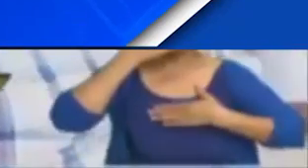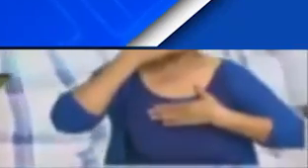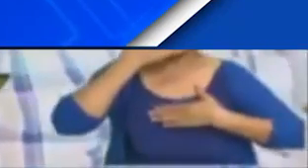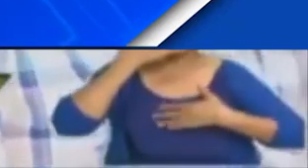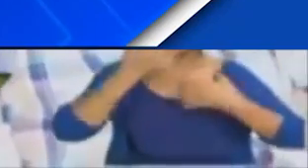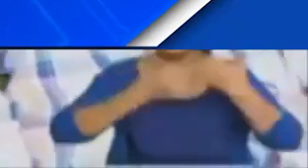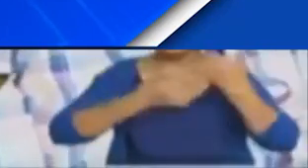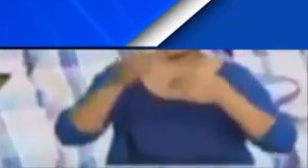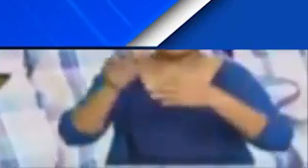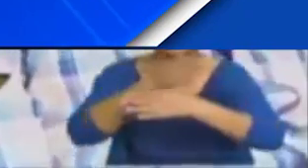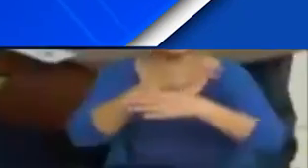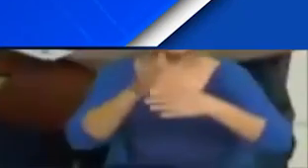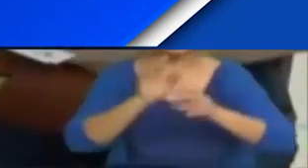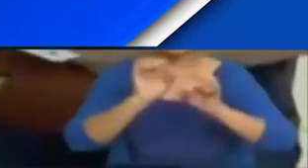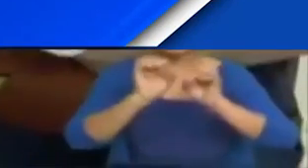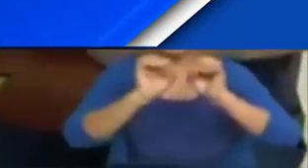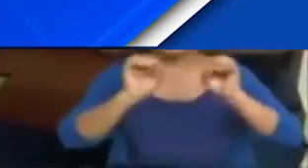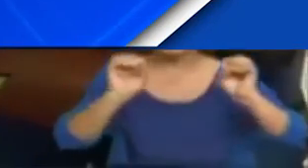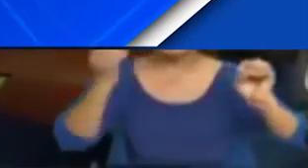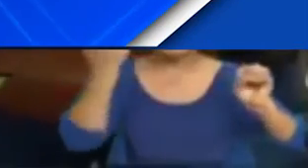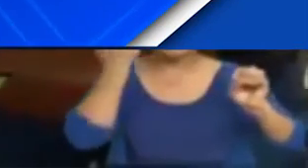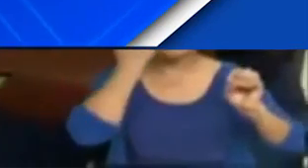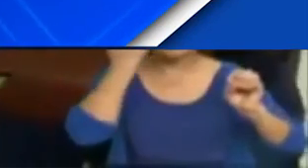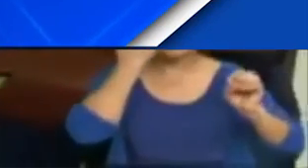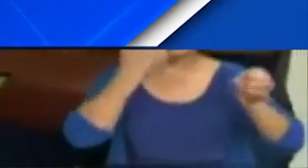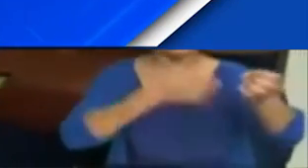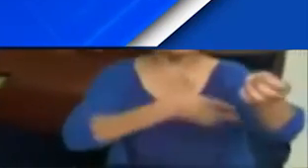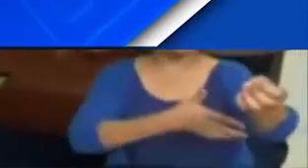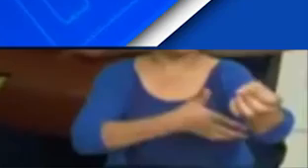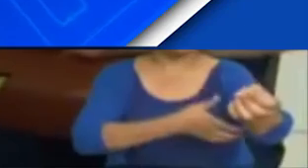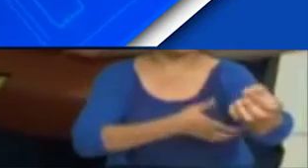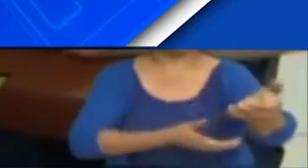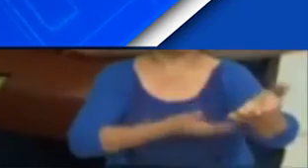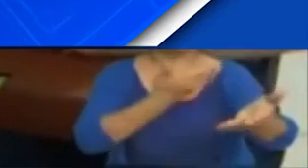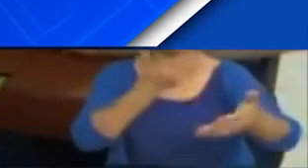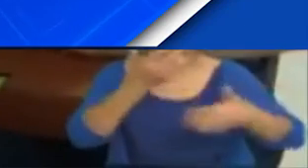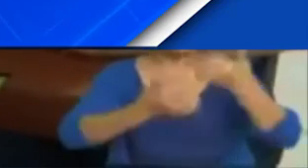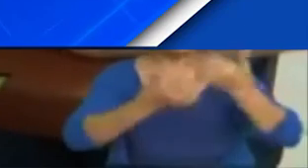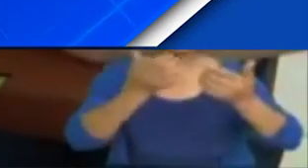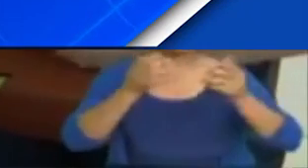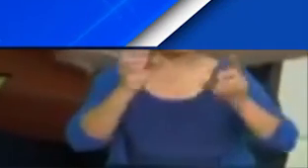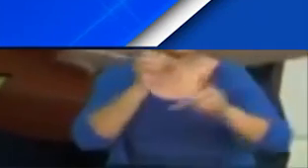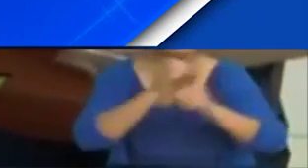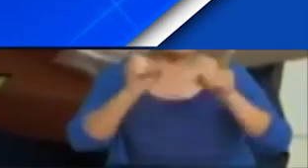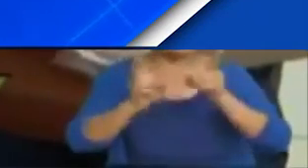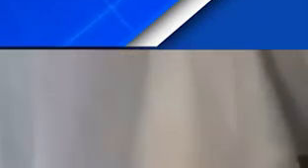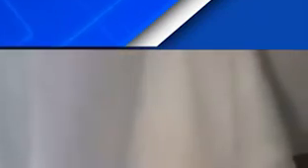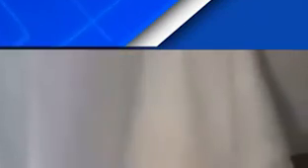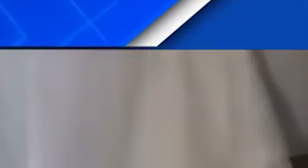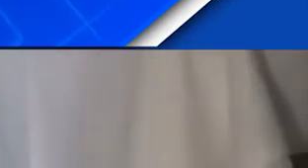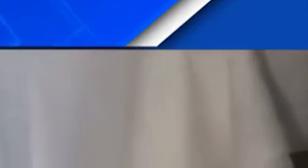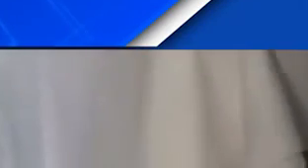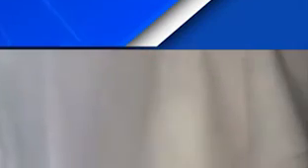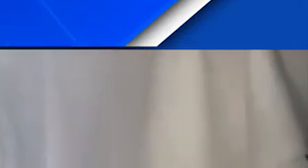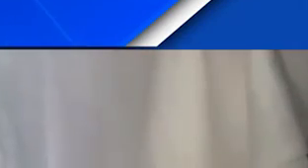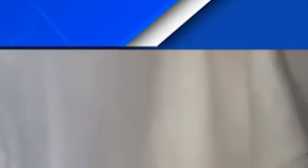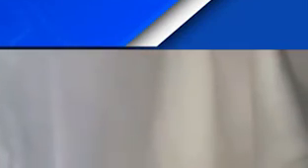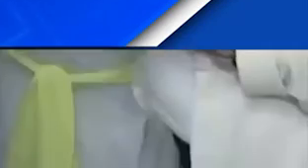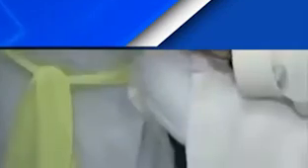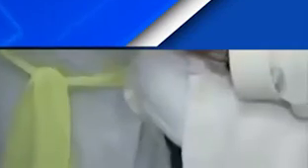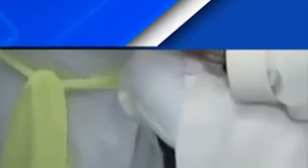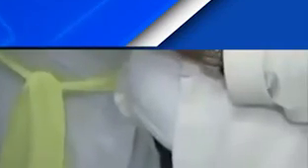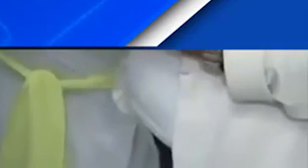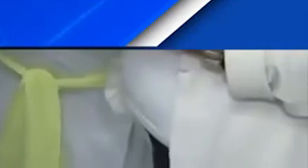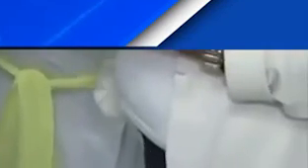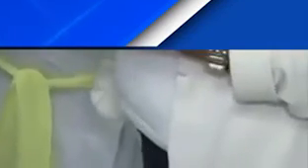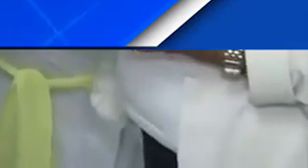unas 827 mil dosis de vacunas Pfizer que se ejecutarán mediante el mecanismo COVAX de la